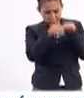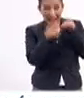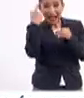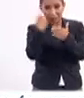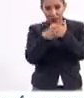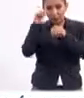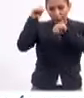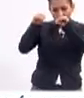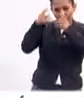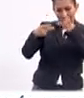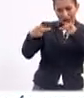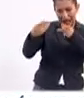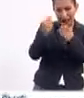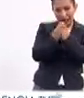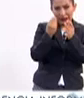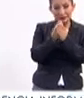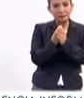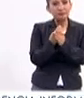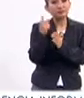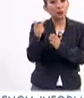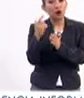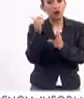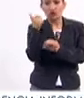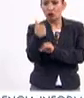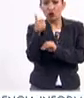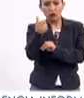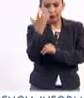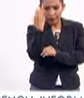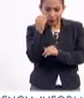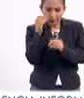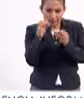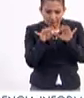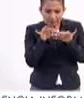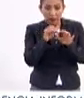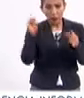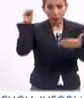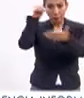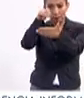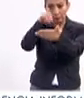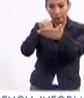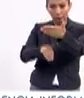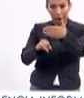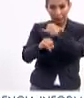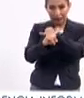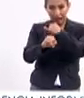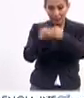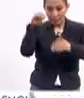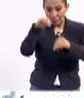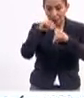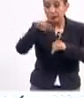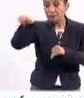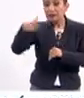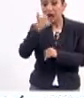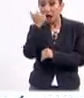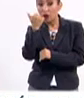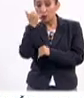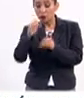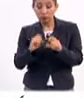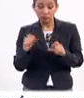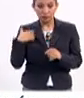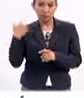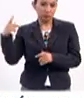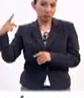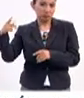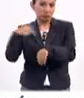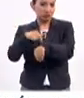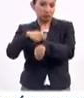los contenidos, unos contenidos autodidactas que se suben a una plataforma y después los alumnos, en